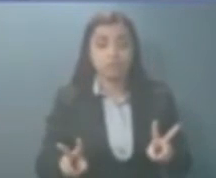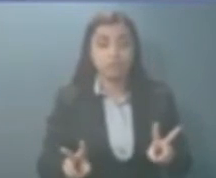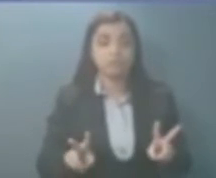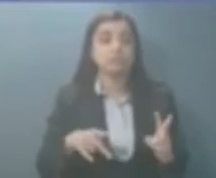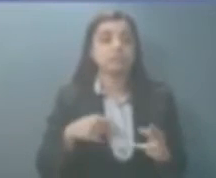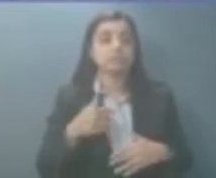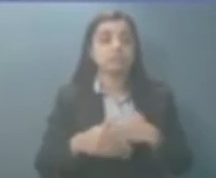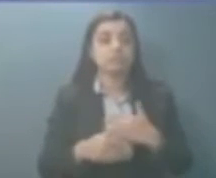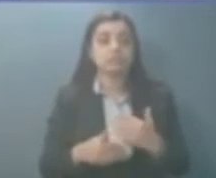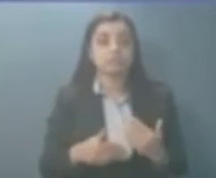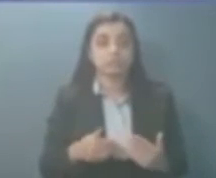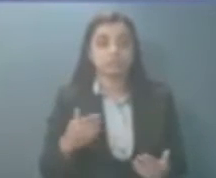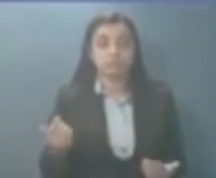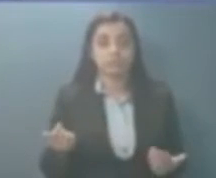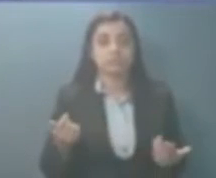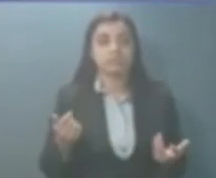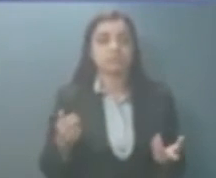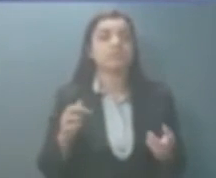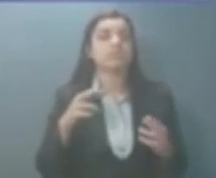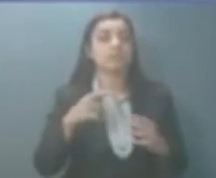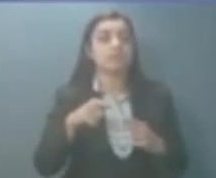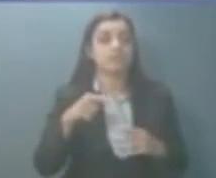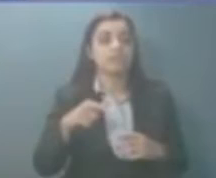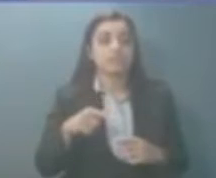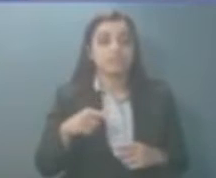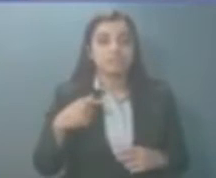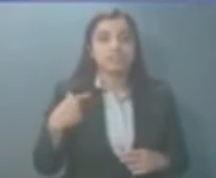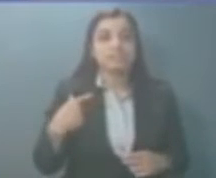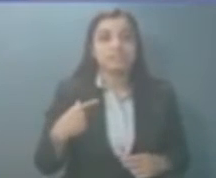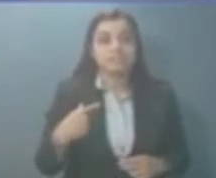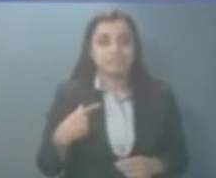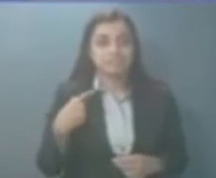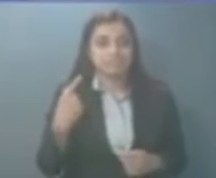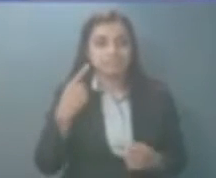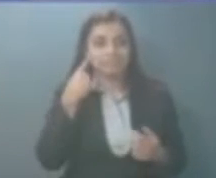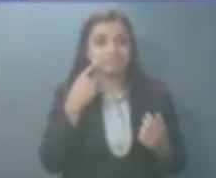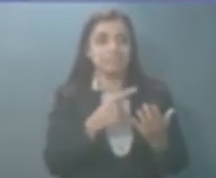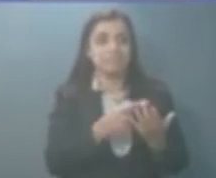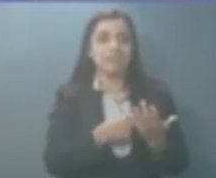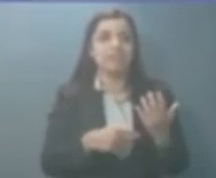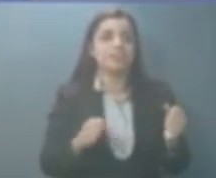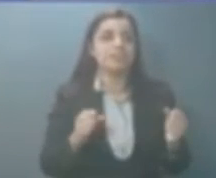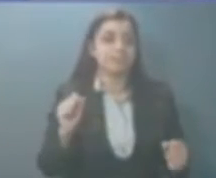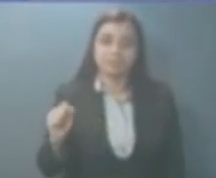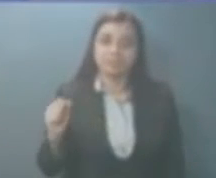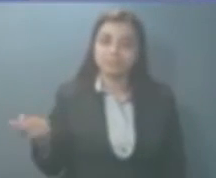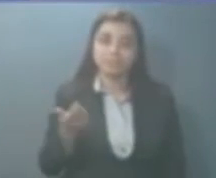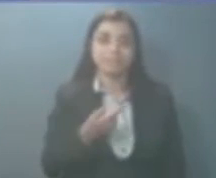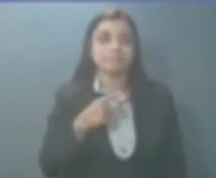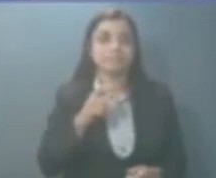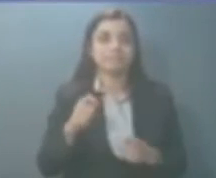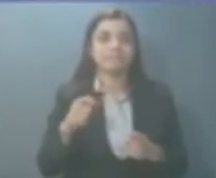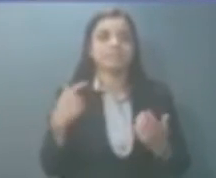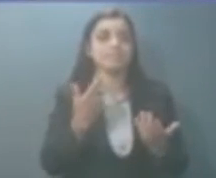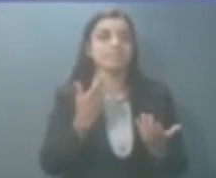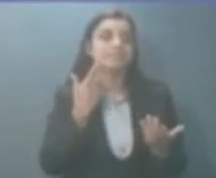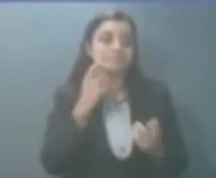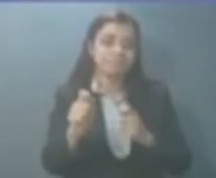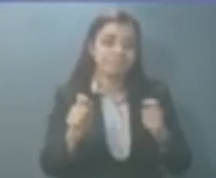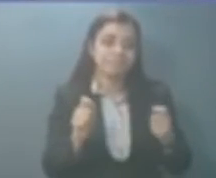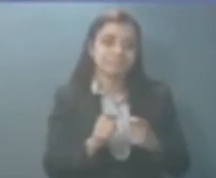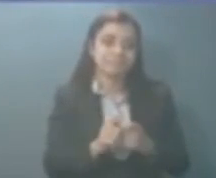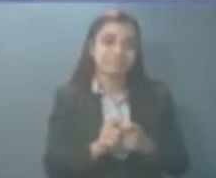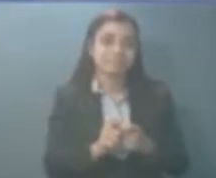disposición el Tribunal Calificador. Y el tercer punto, que tiene que ver específicamente para